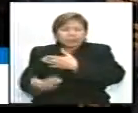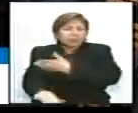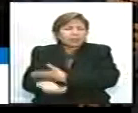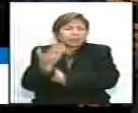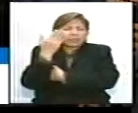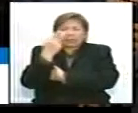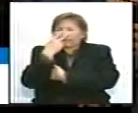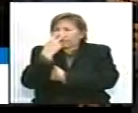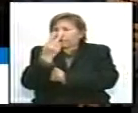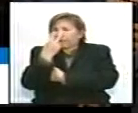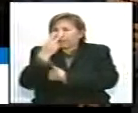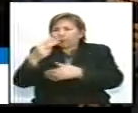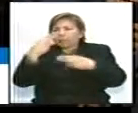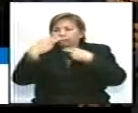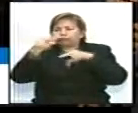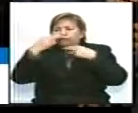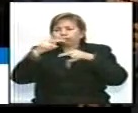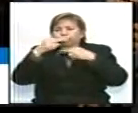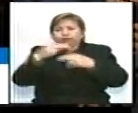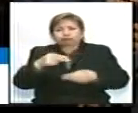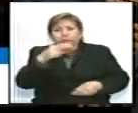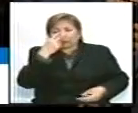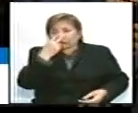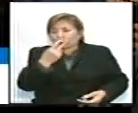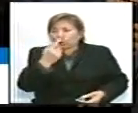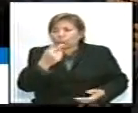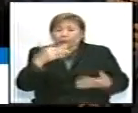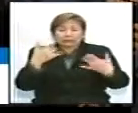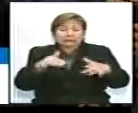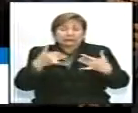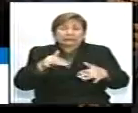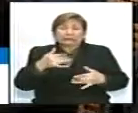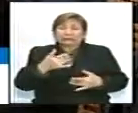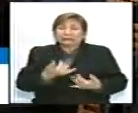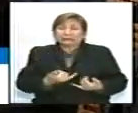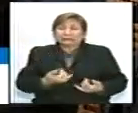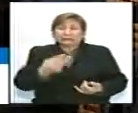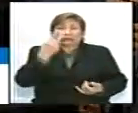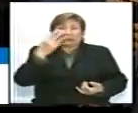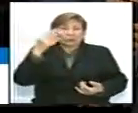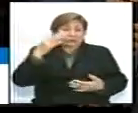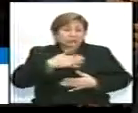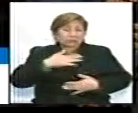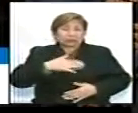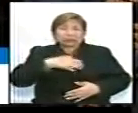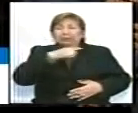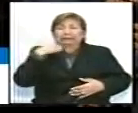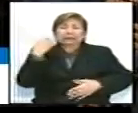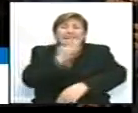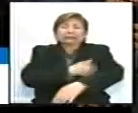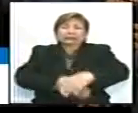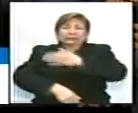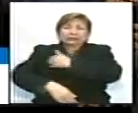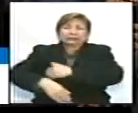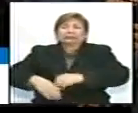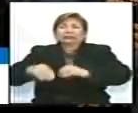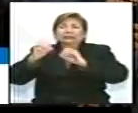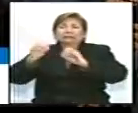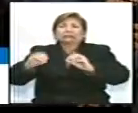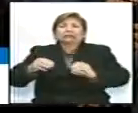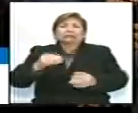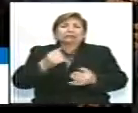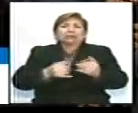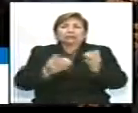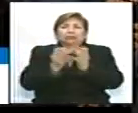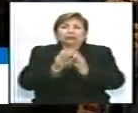en los noticieros. Hoy día hemos visto una escena terrible de 2 cadáveres descuartizados que aparecieron en el terminal